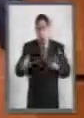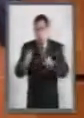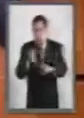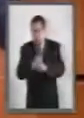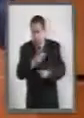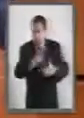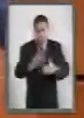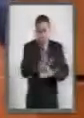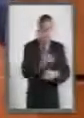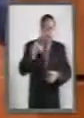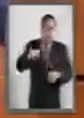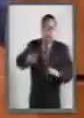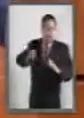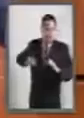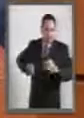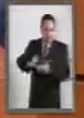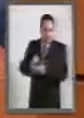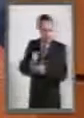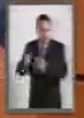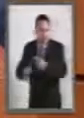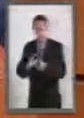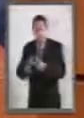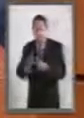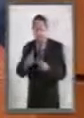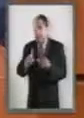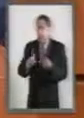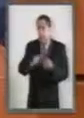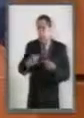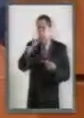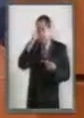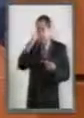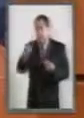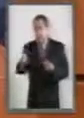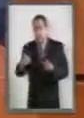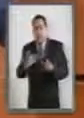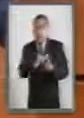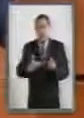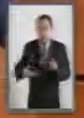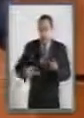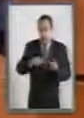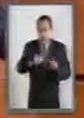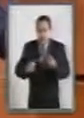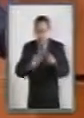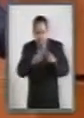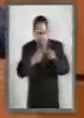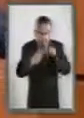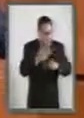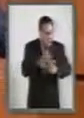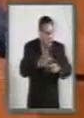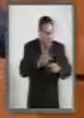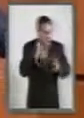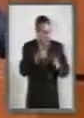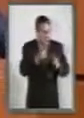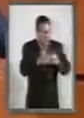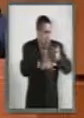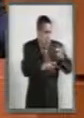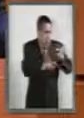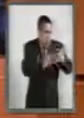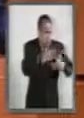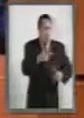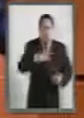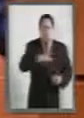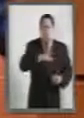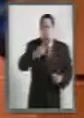Y la segunda, reconociendo que el Ejecutivo Federal debe de activar todos los mecanismos que tiene a su cargo el Estado mexicano